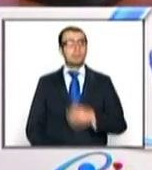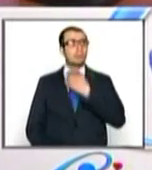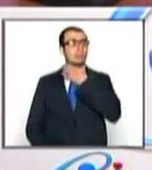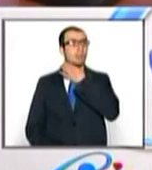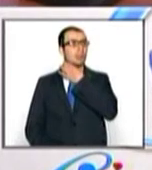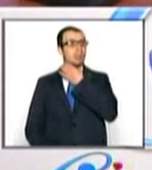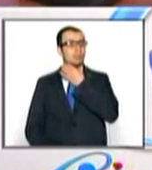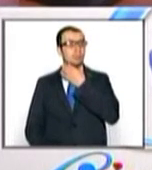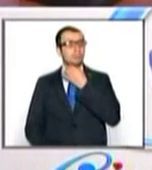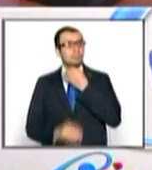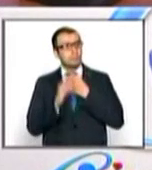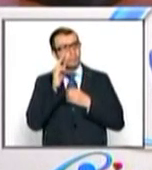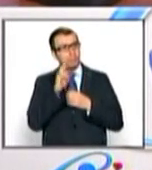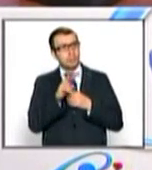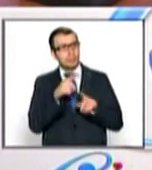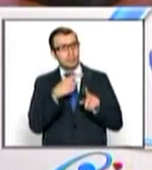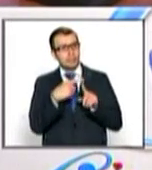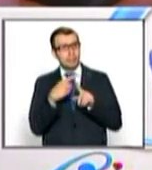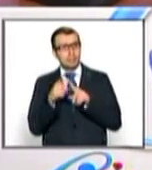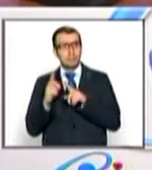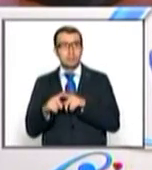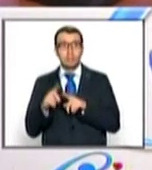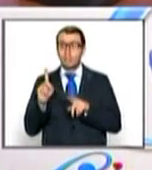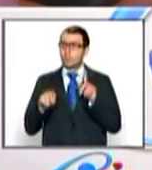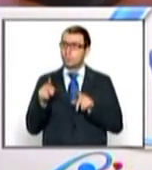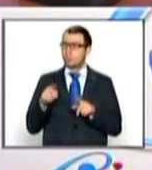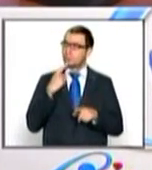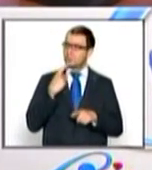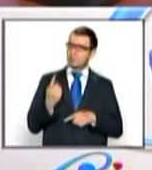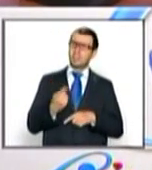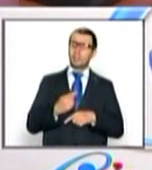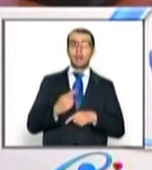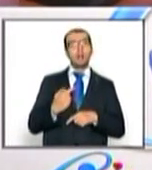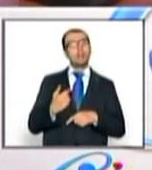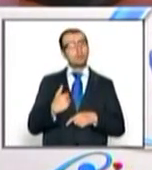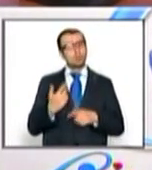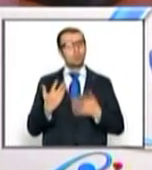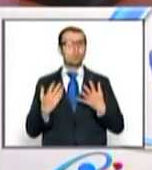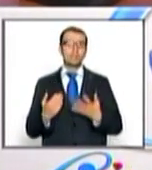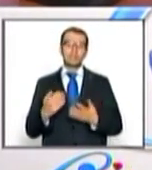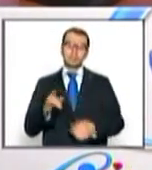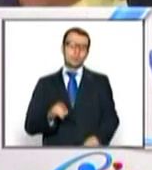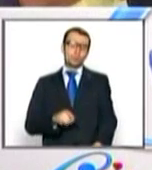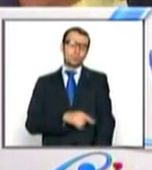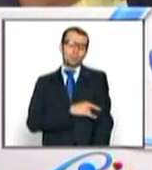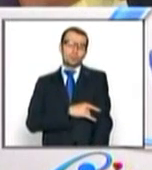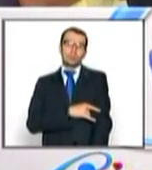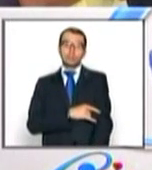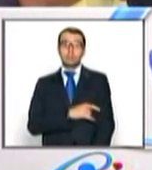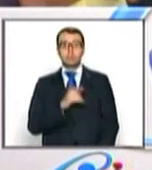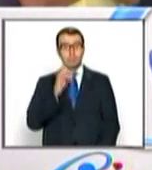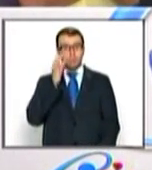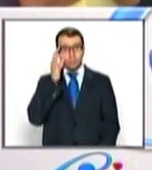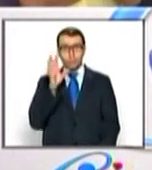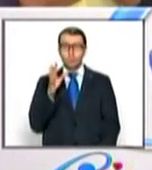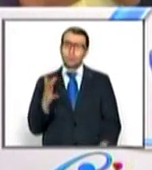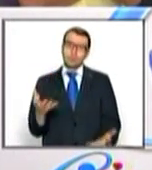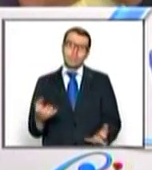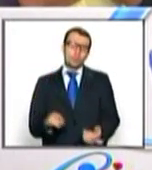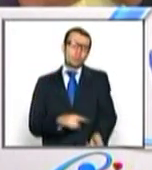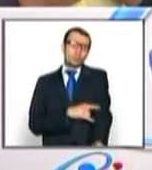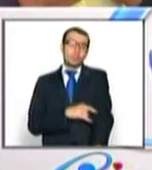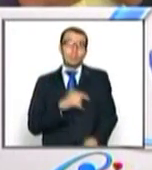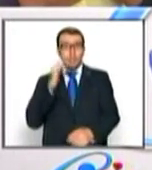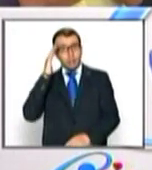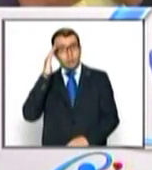diferentes casos clínicos y muchos de ustedes se dirán, yo quisiera hacerme un tratamiento, digamos, preventivo.